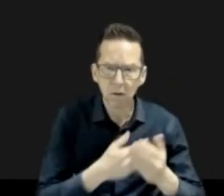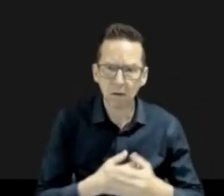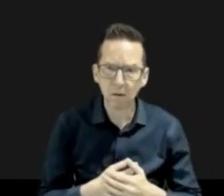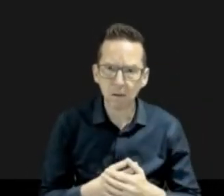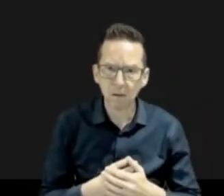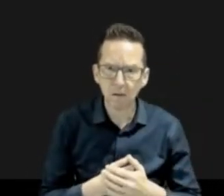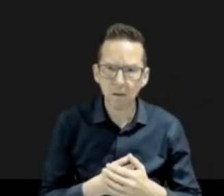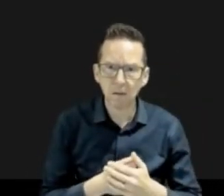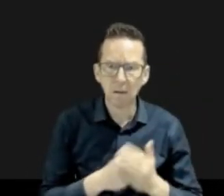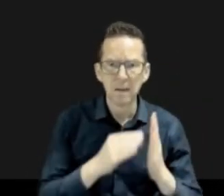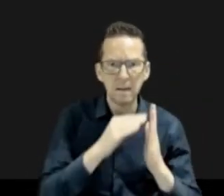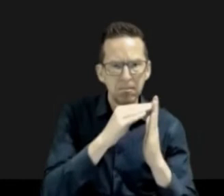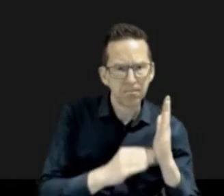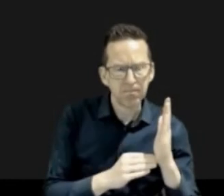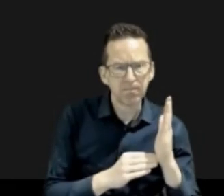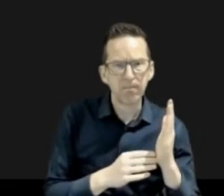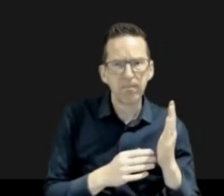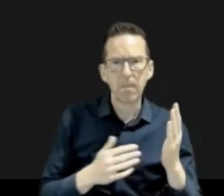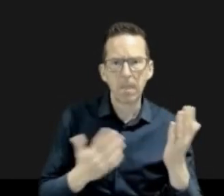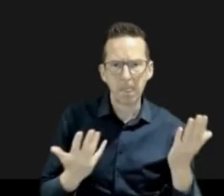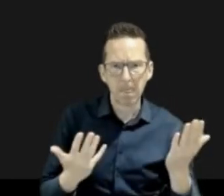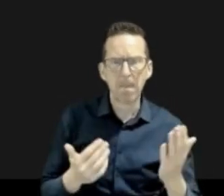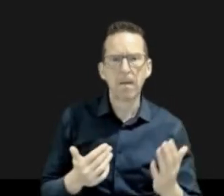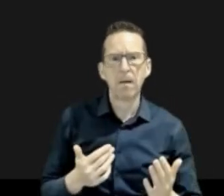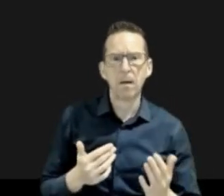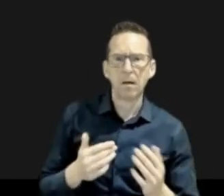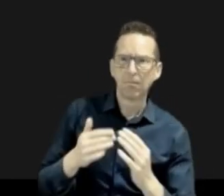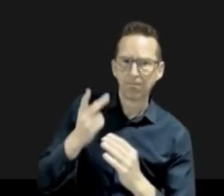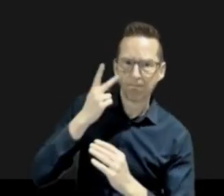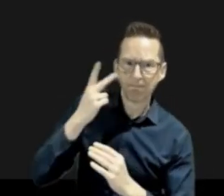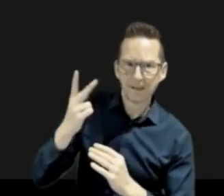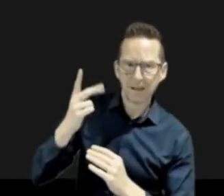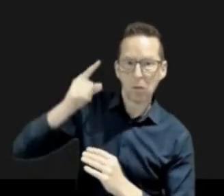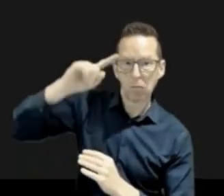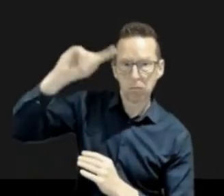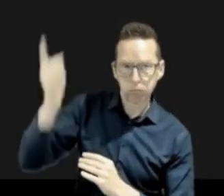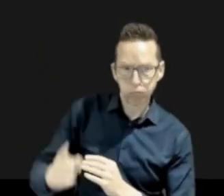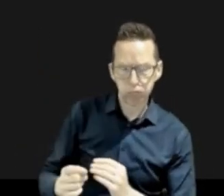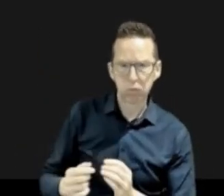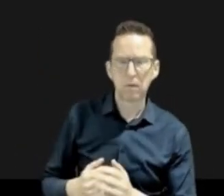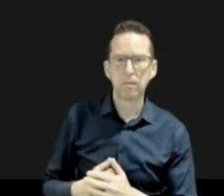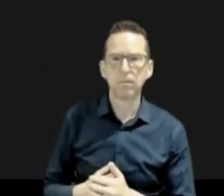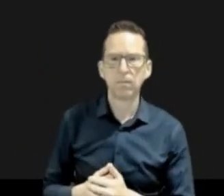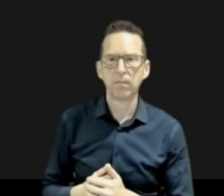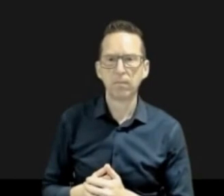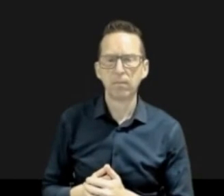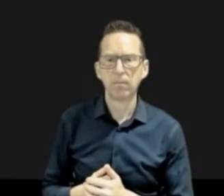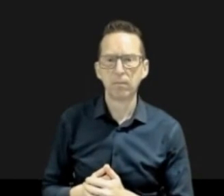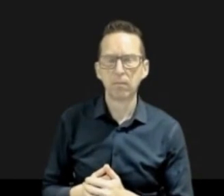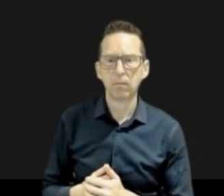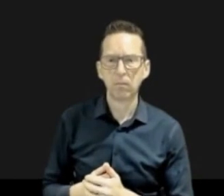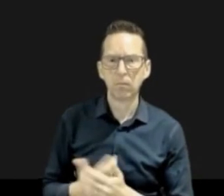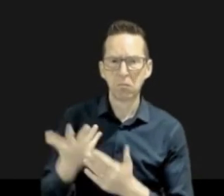el alcance de todas las amenazas relevantes para el marco de sendai y más importante